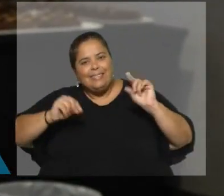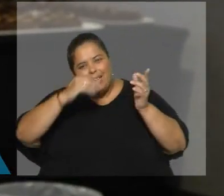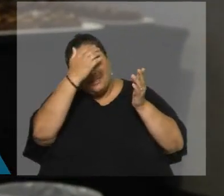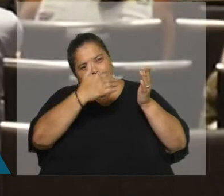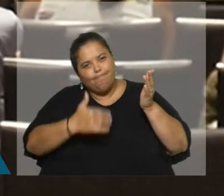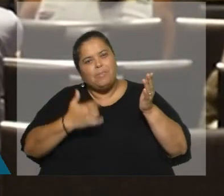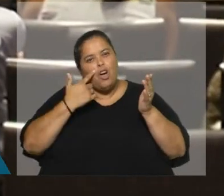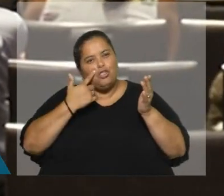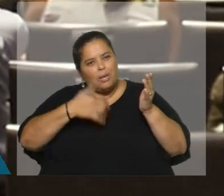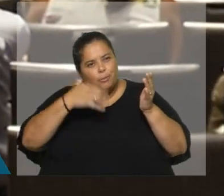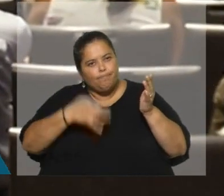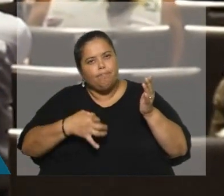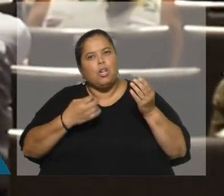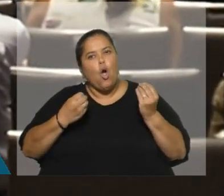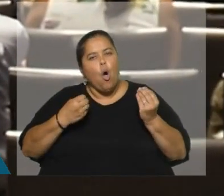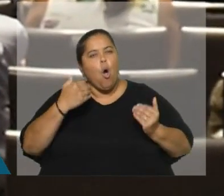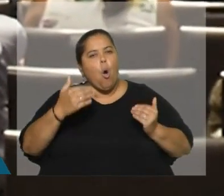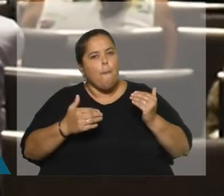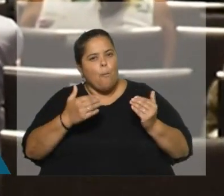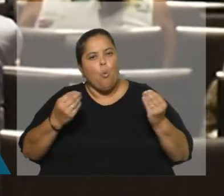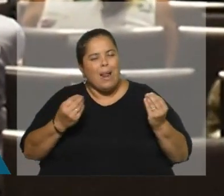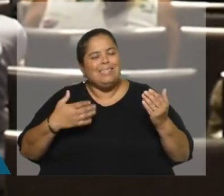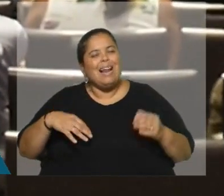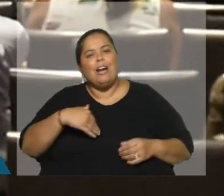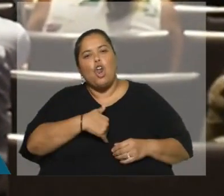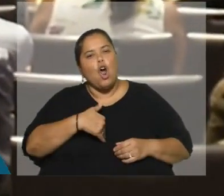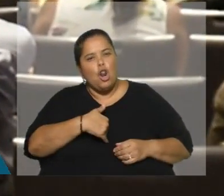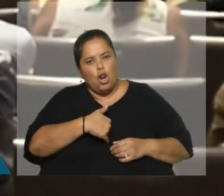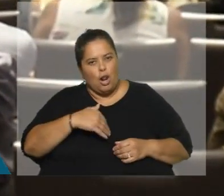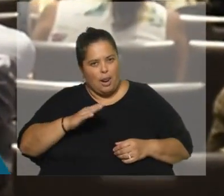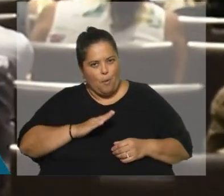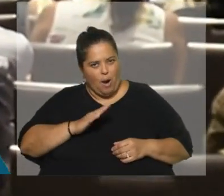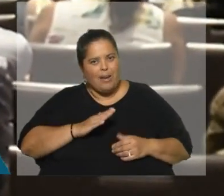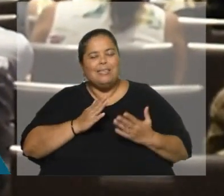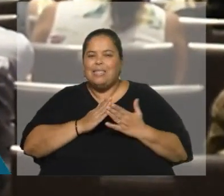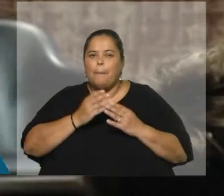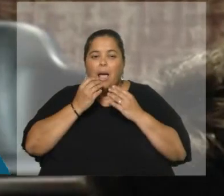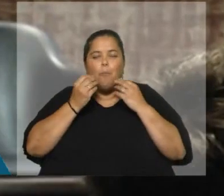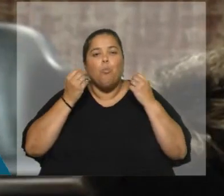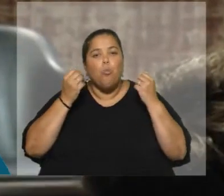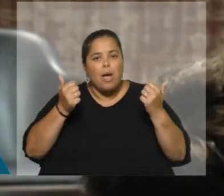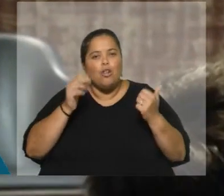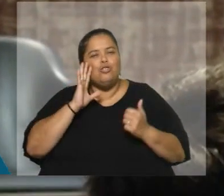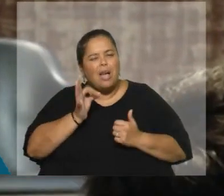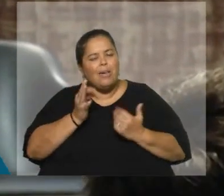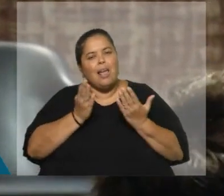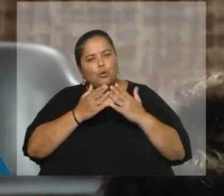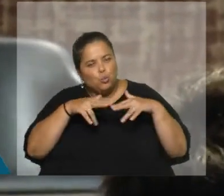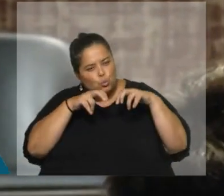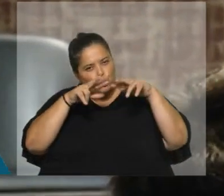efectivamente precisamente ese rol, que siempre es bueno tener estudios que